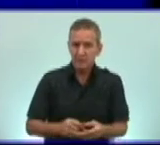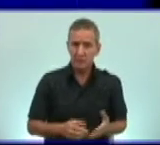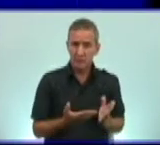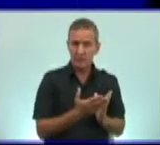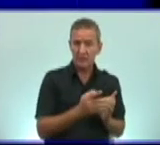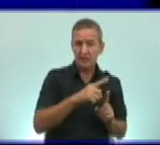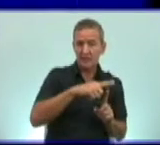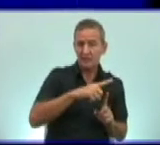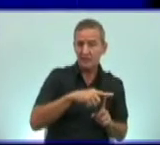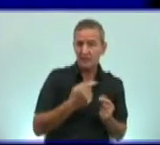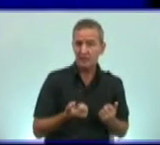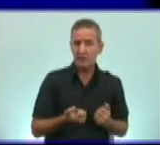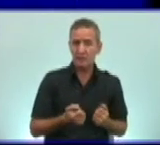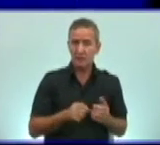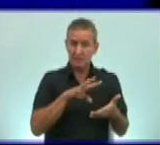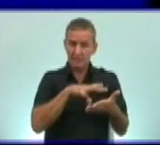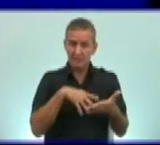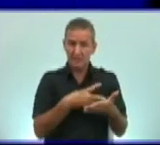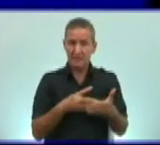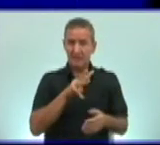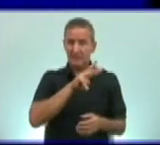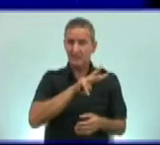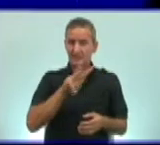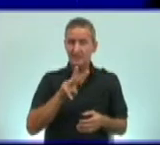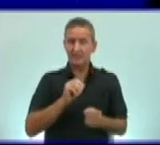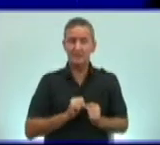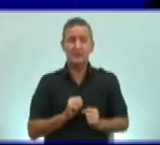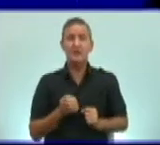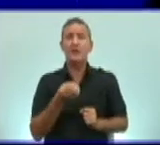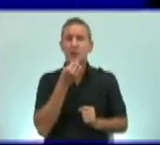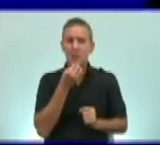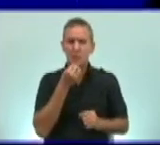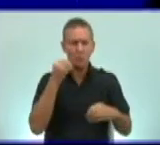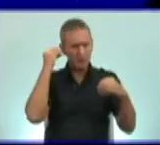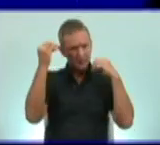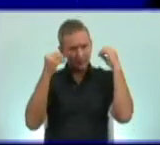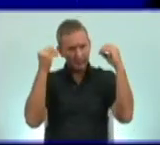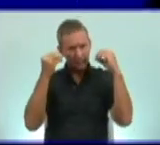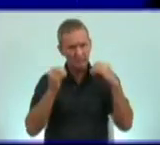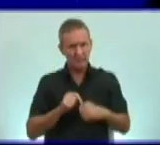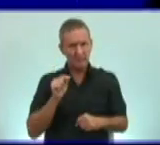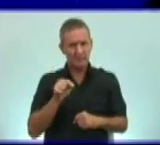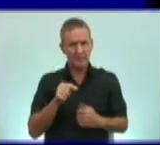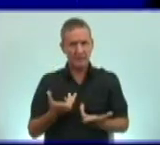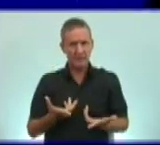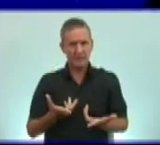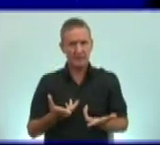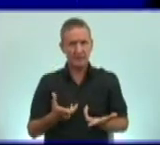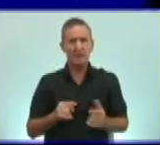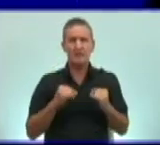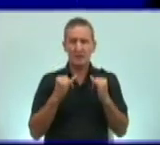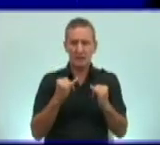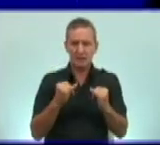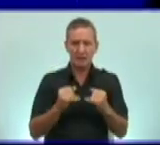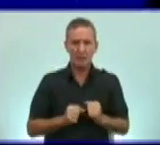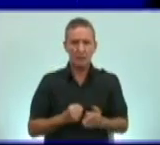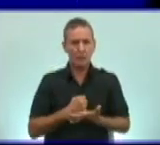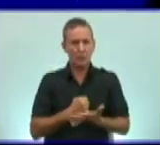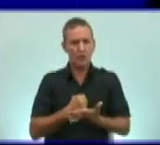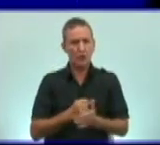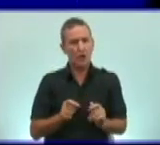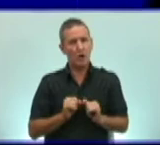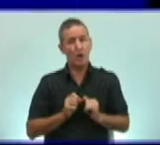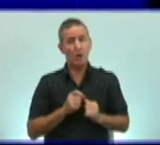texto. En la tabla 3.3 ustedes pueden analizar esta información con ayuda de sus